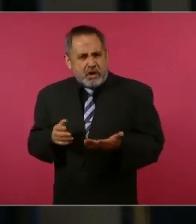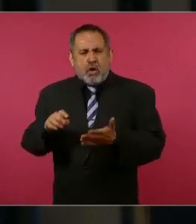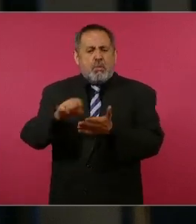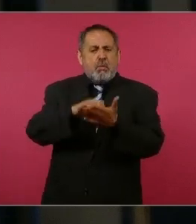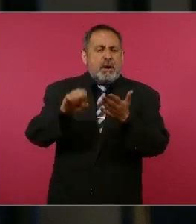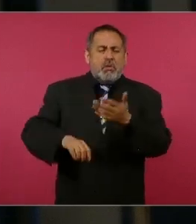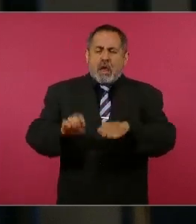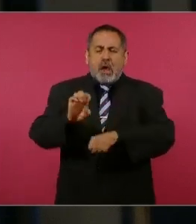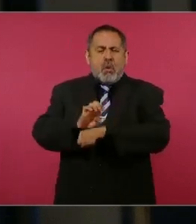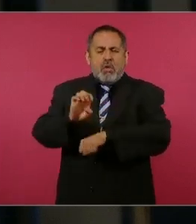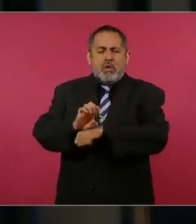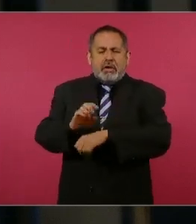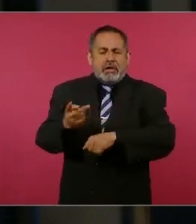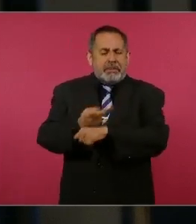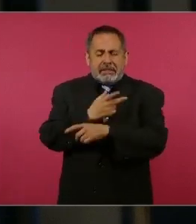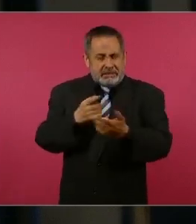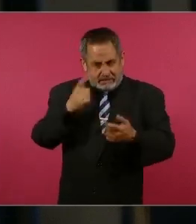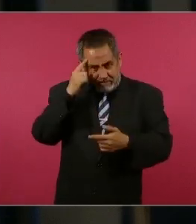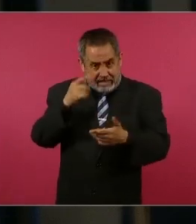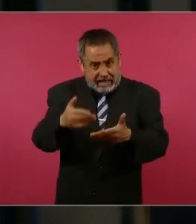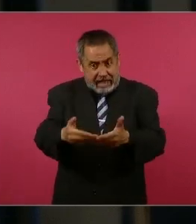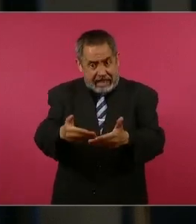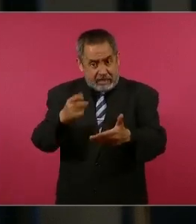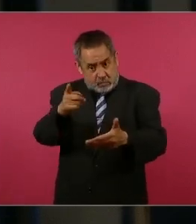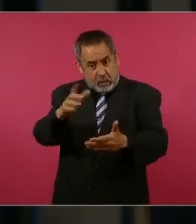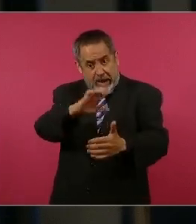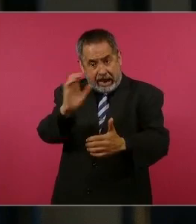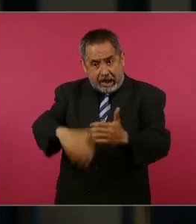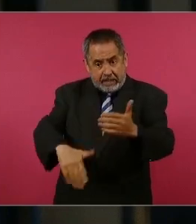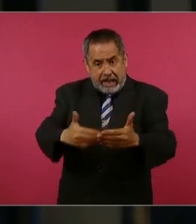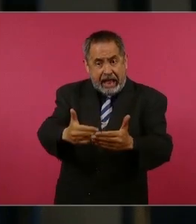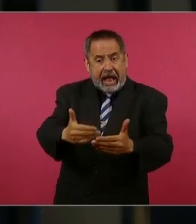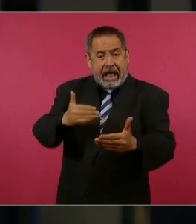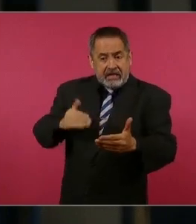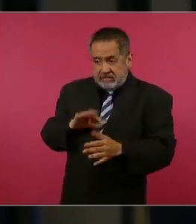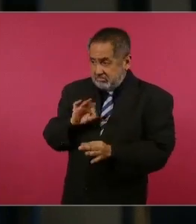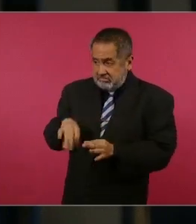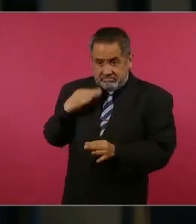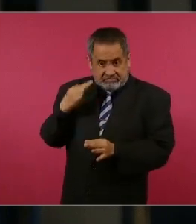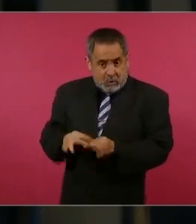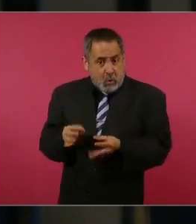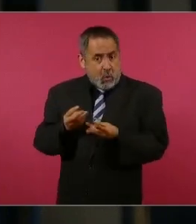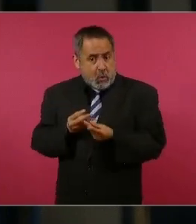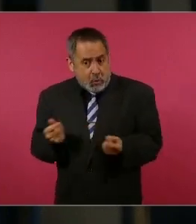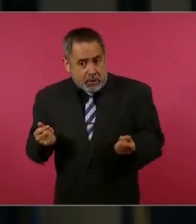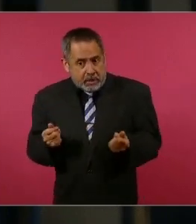caso de Ecuador, ¿no? ¿Cree usted que antes de finalizar su mandato se pueda arreglar